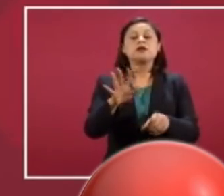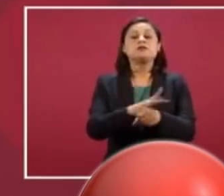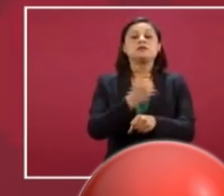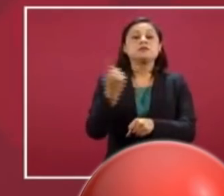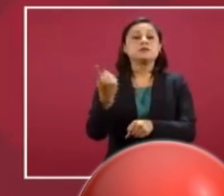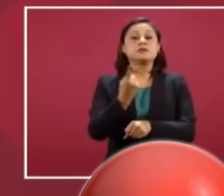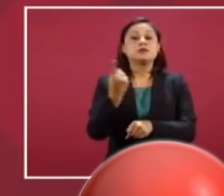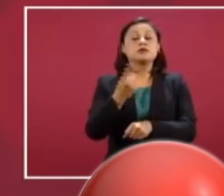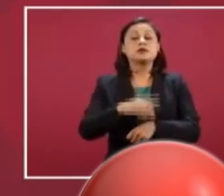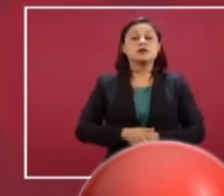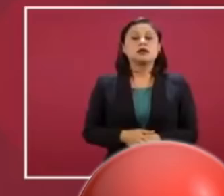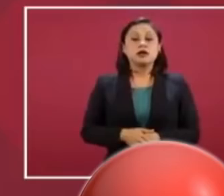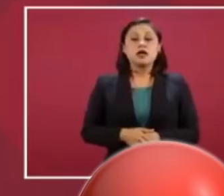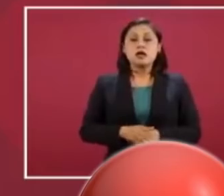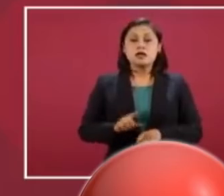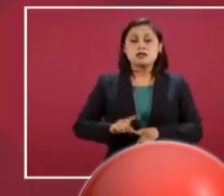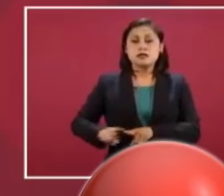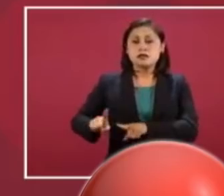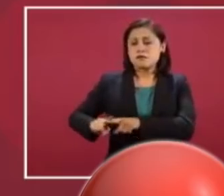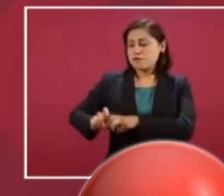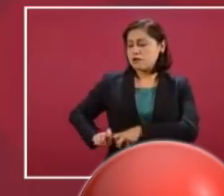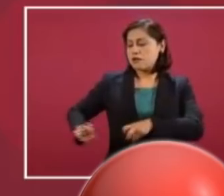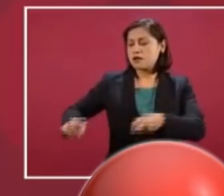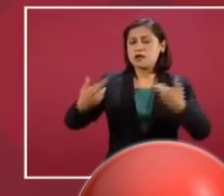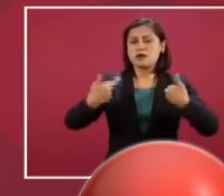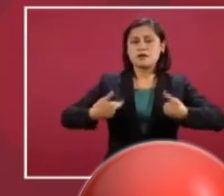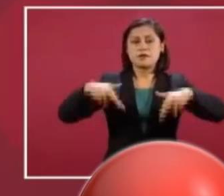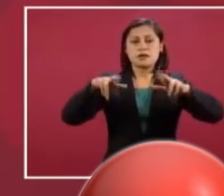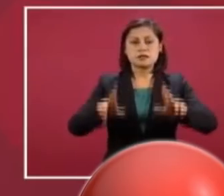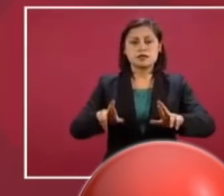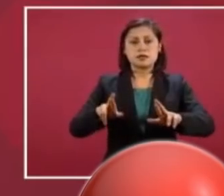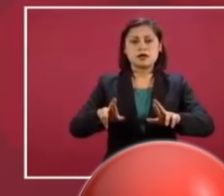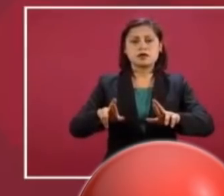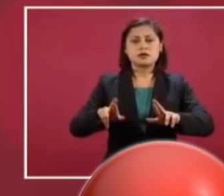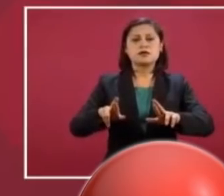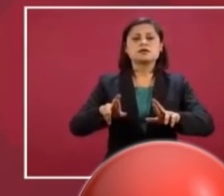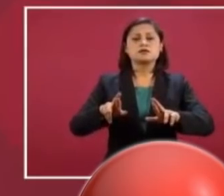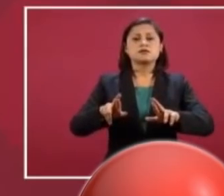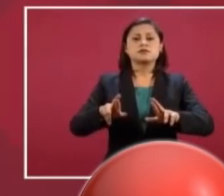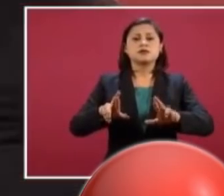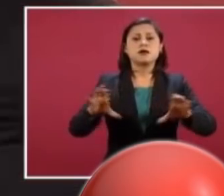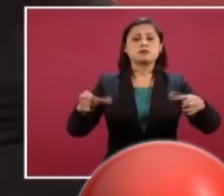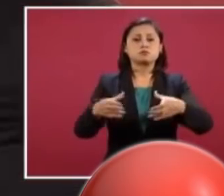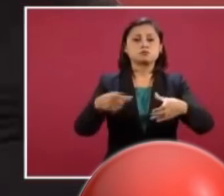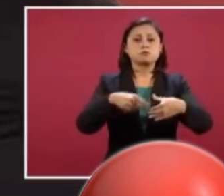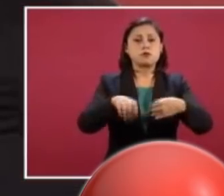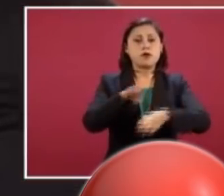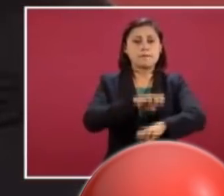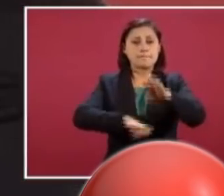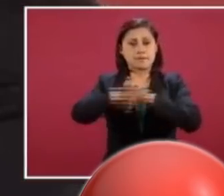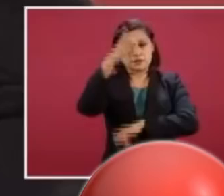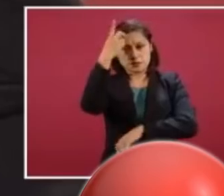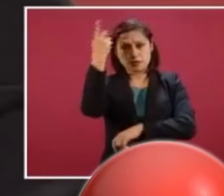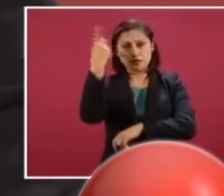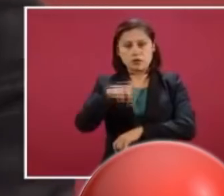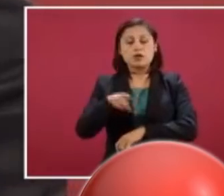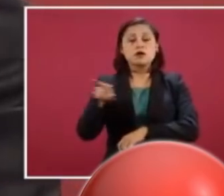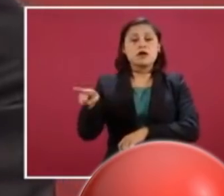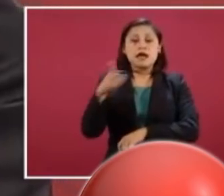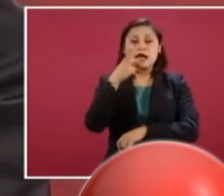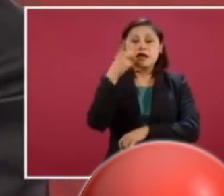los representantes del sector empresarial que está por darse a conocer